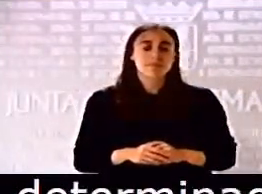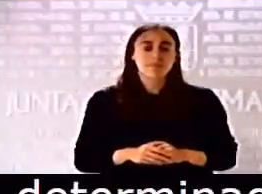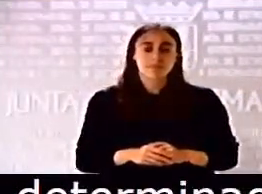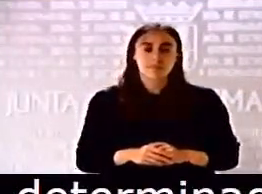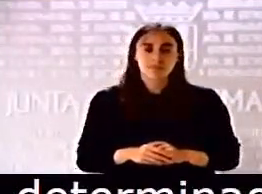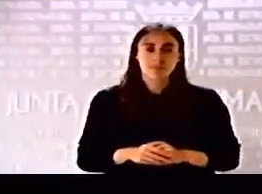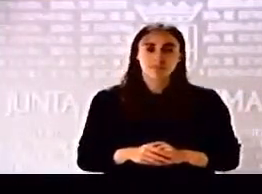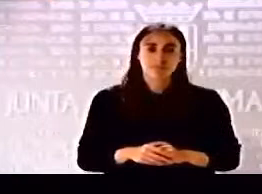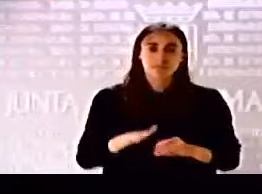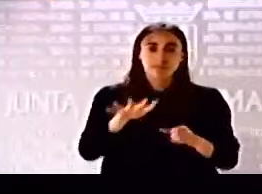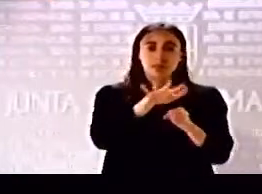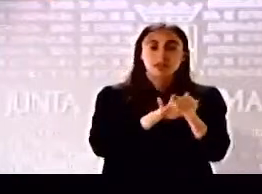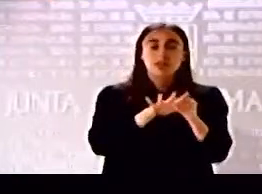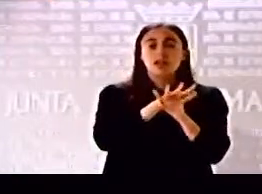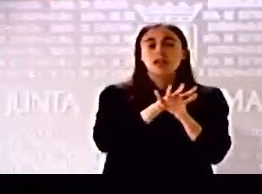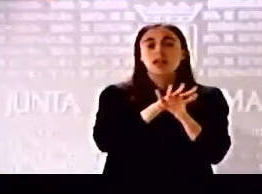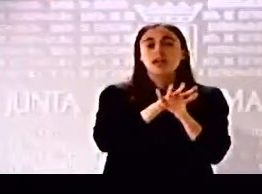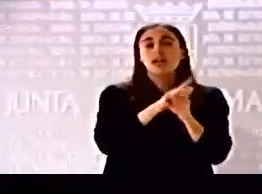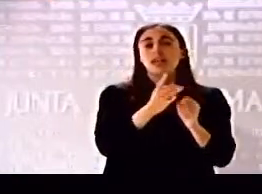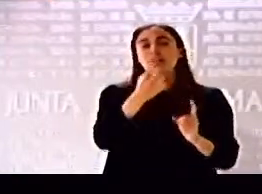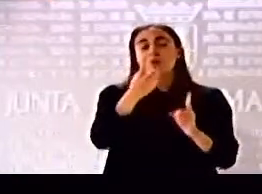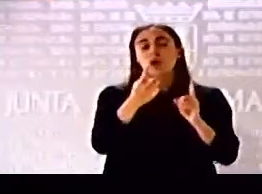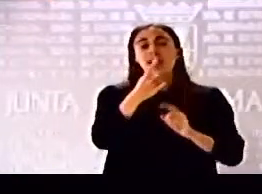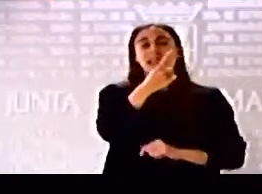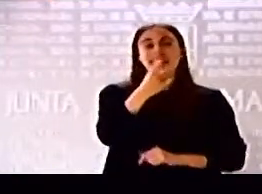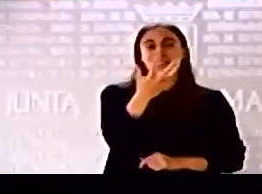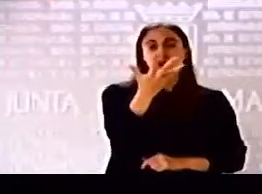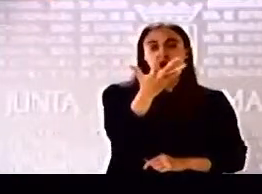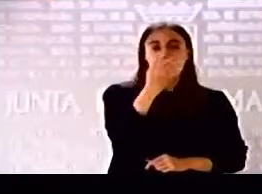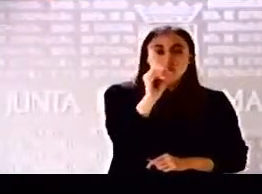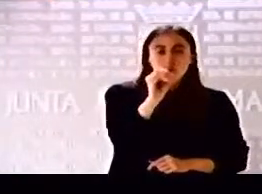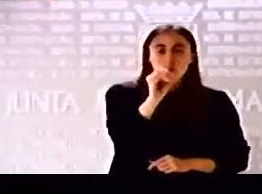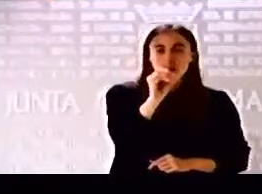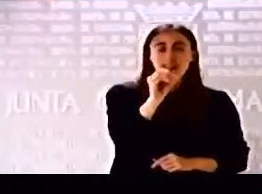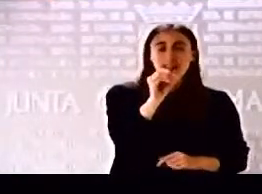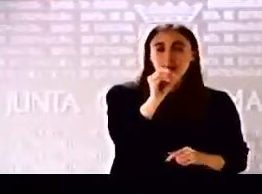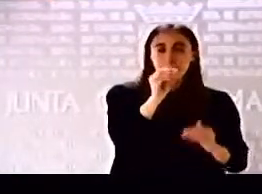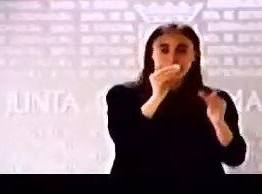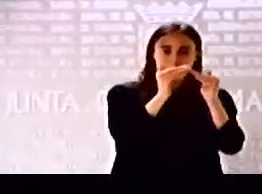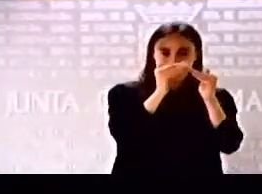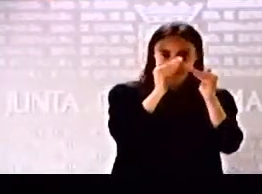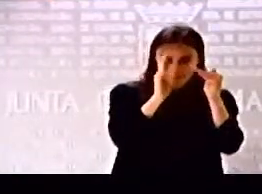que están por debajo de los 150 casos por 100.000 habitantes